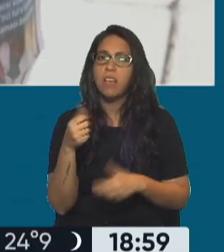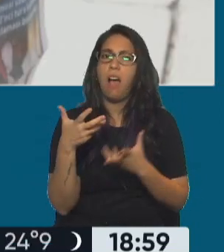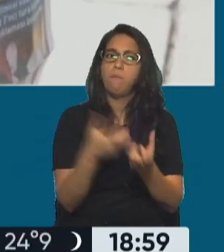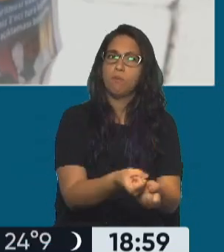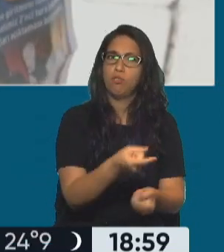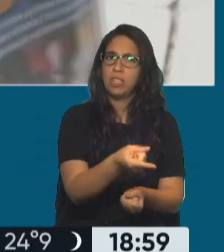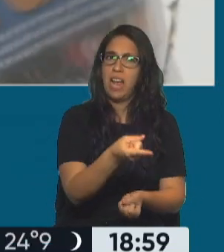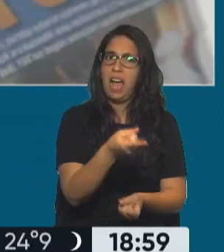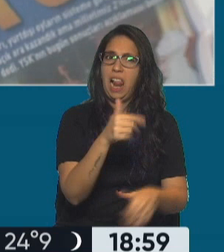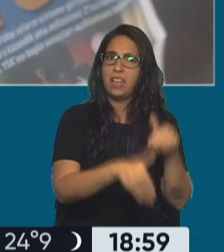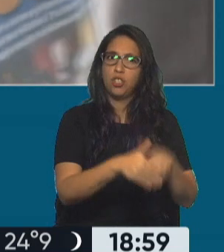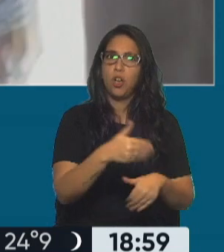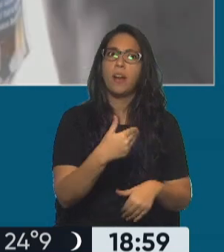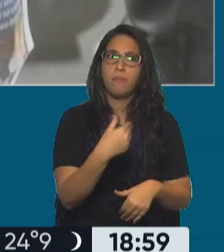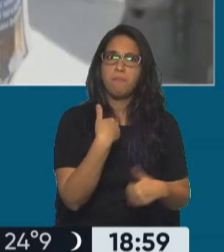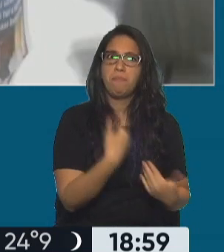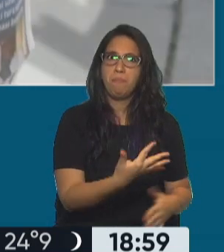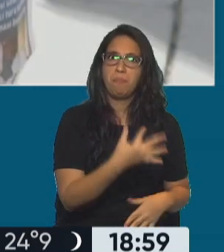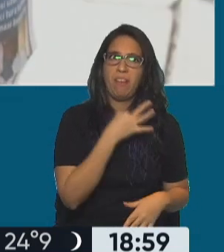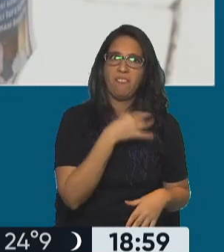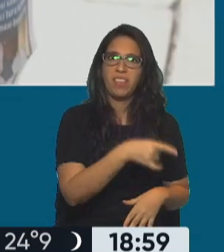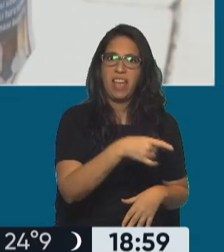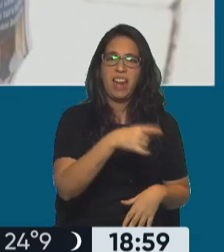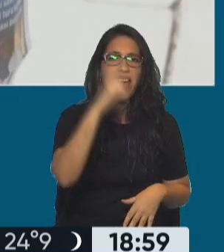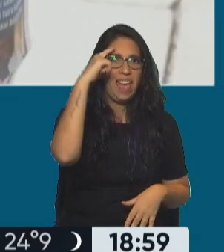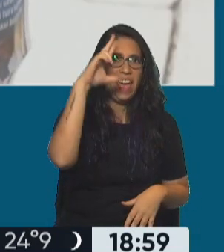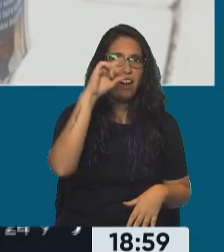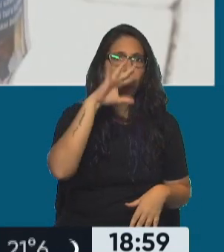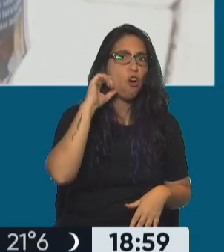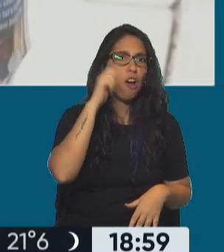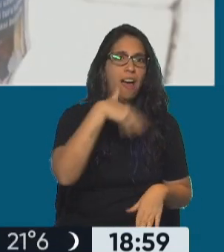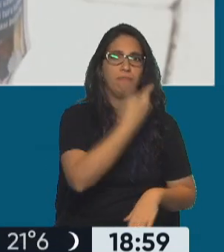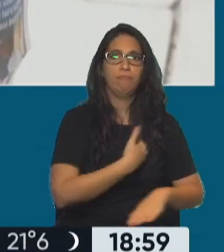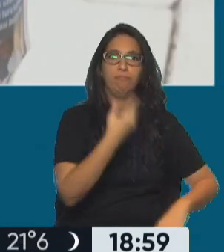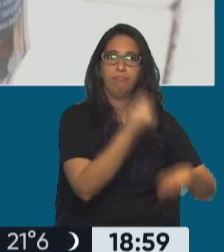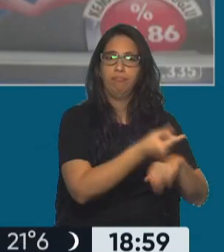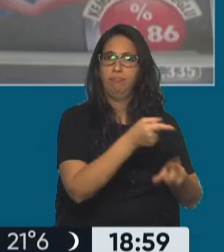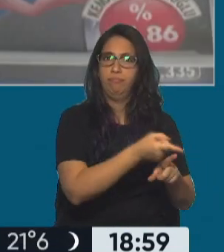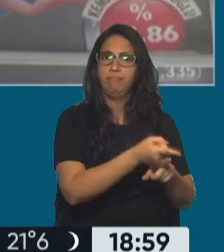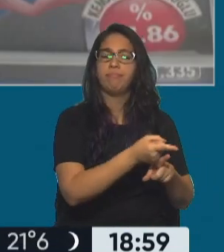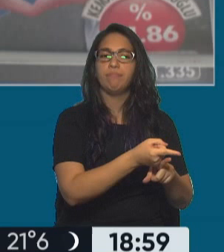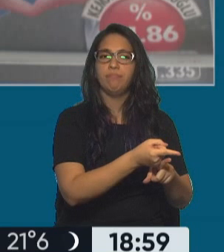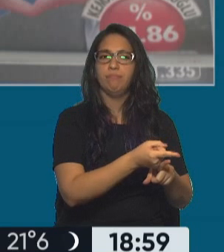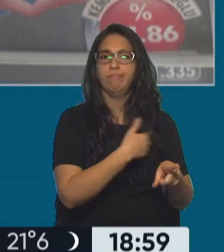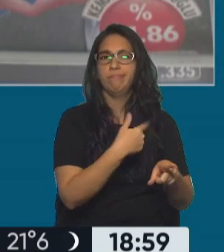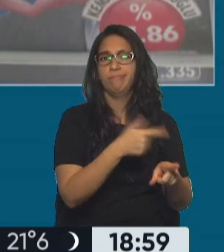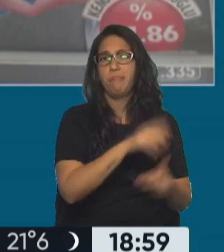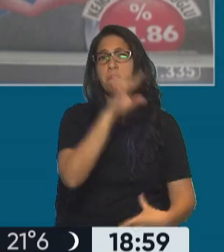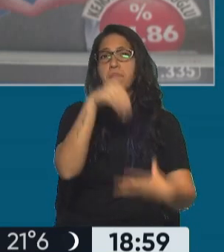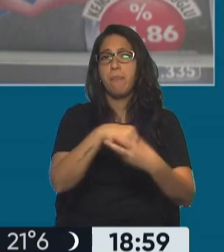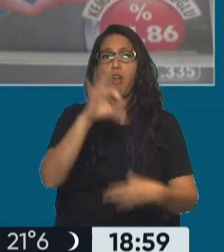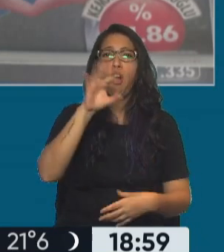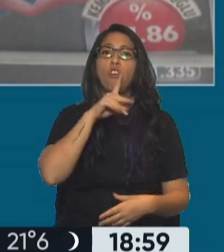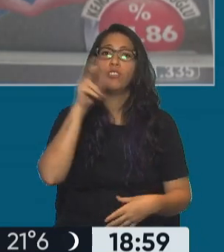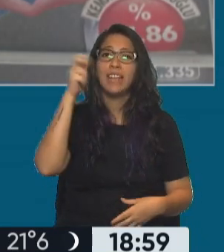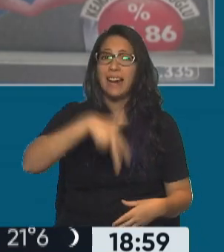le conviene que se mantenga Erdogan porque en el marco de la guerra logró, primero, no sancionarlo. Turquía además es miembro de la OTAN. Esto es un